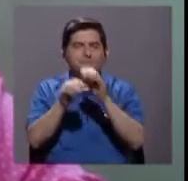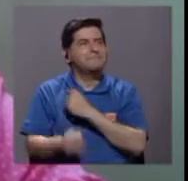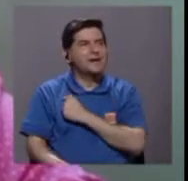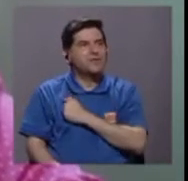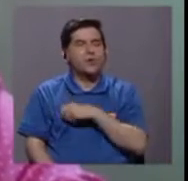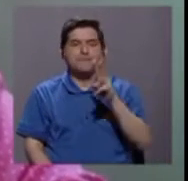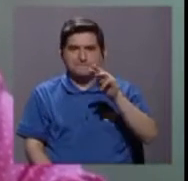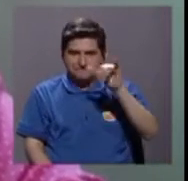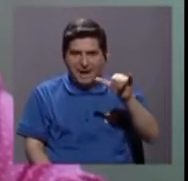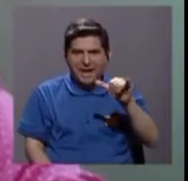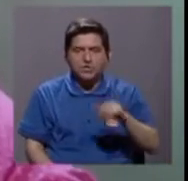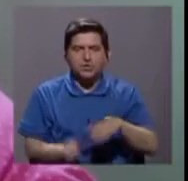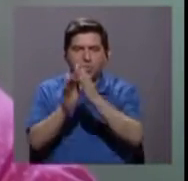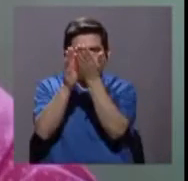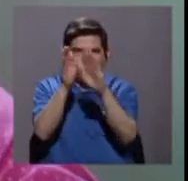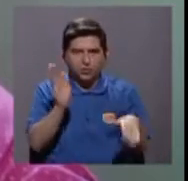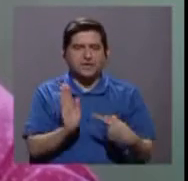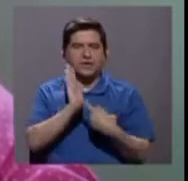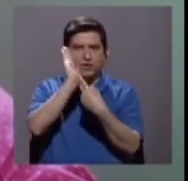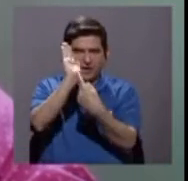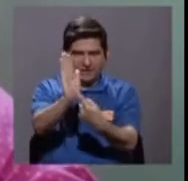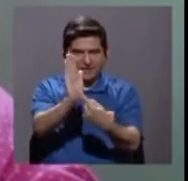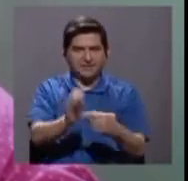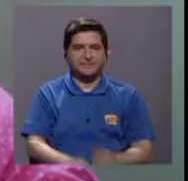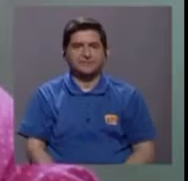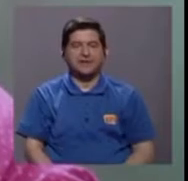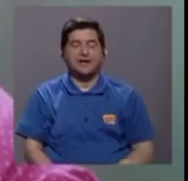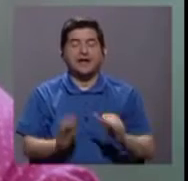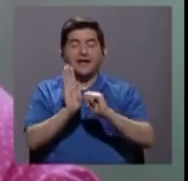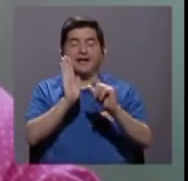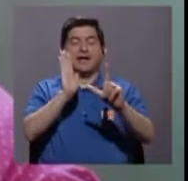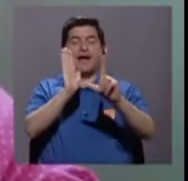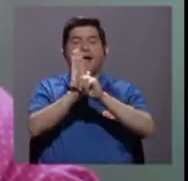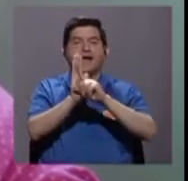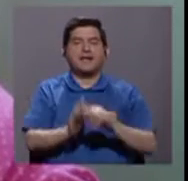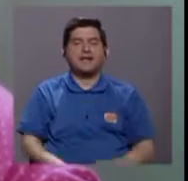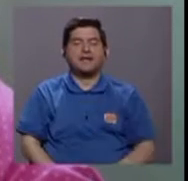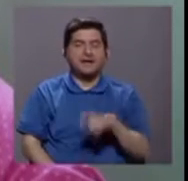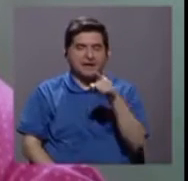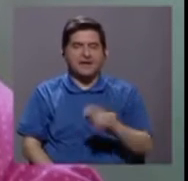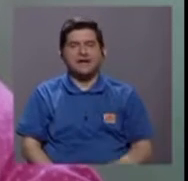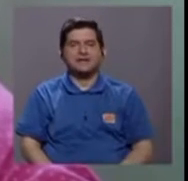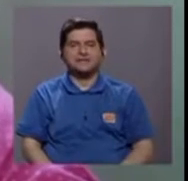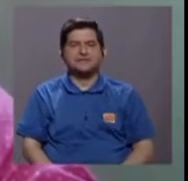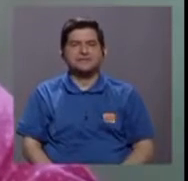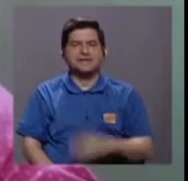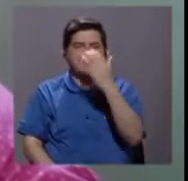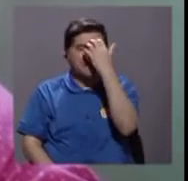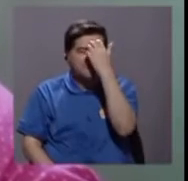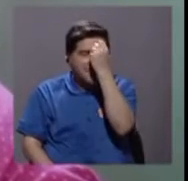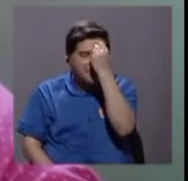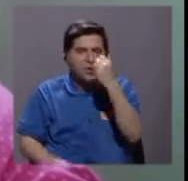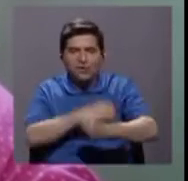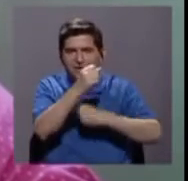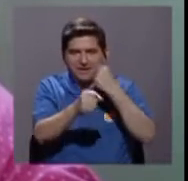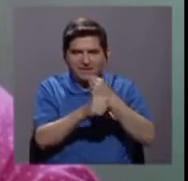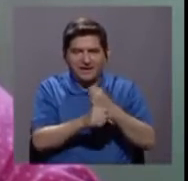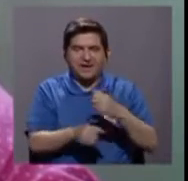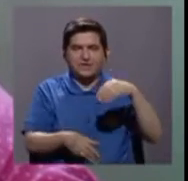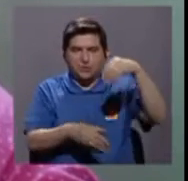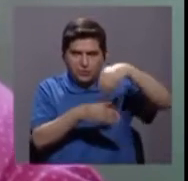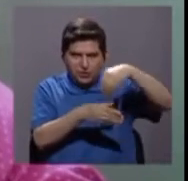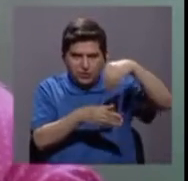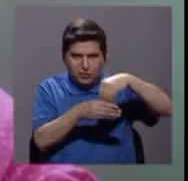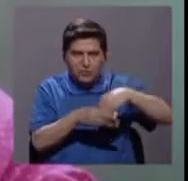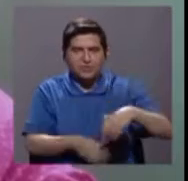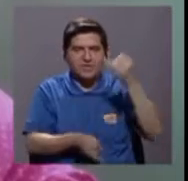mes de mayo la Contraloría presenta ante la Asamblea Legislativa la memoria anual. La memoria contiene la liquidación